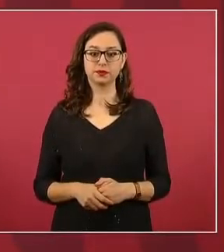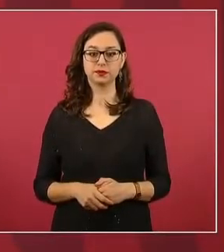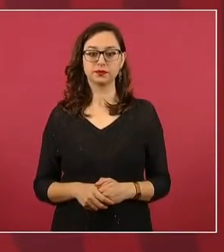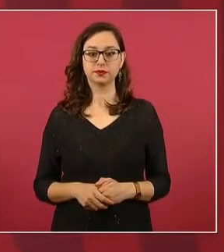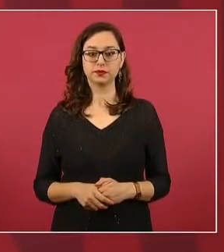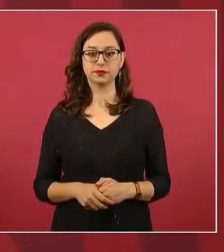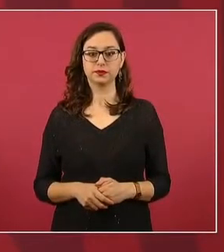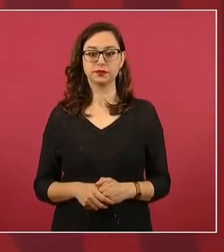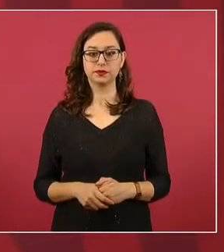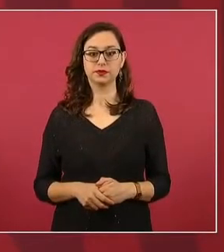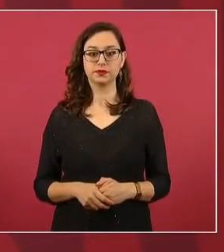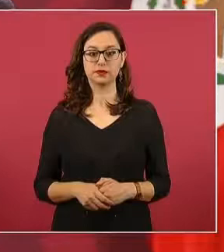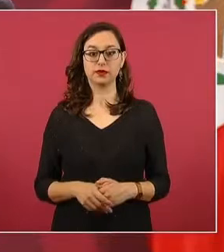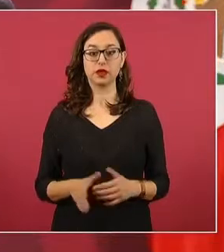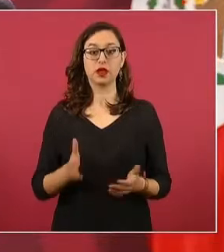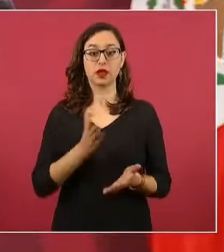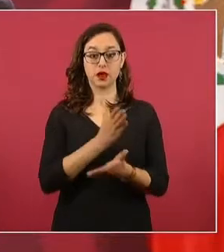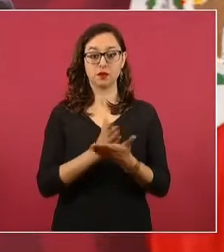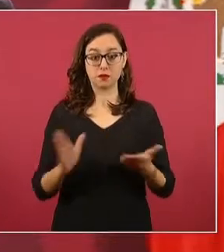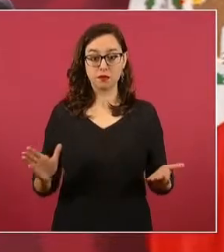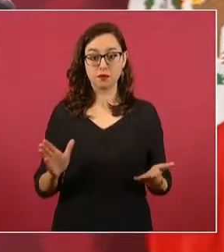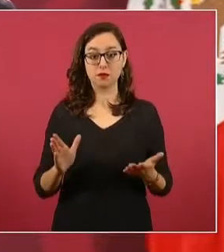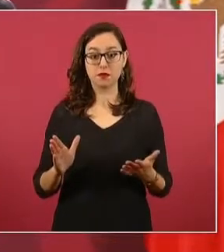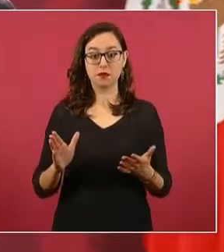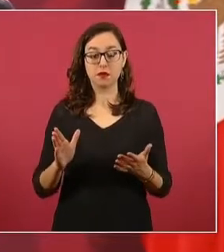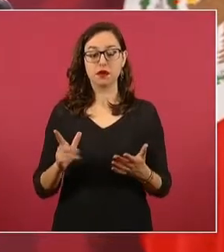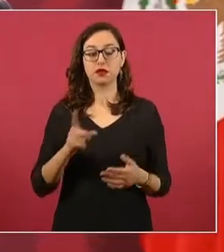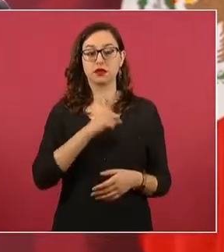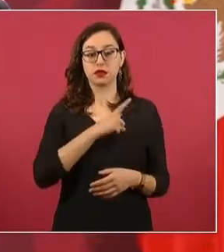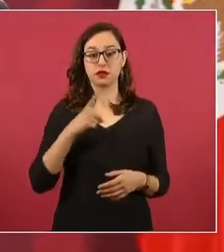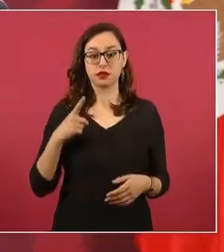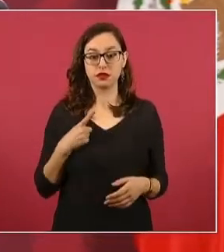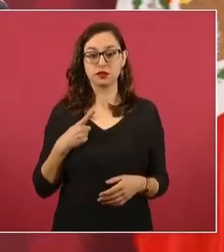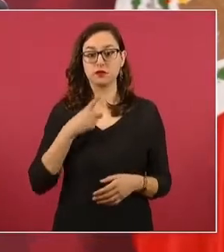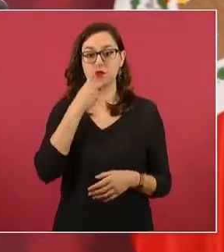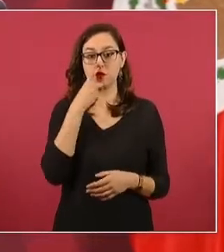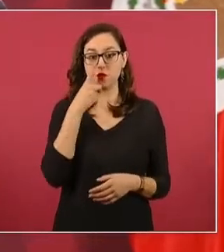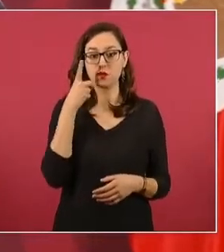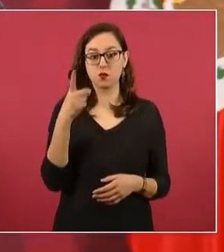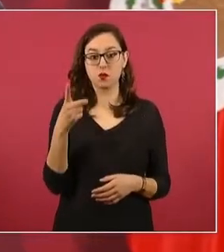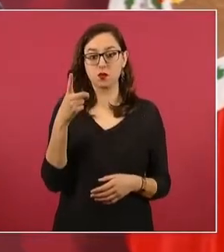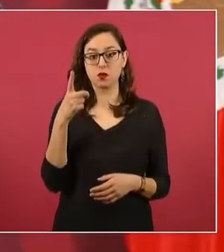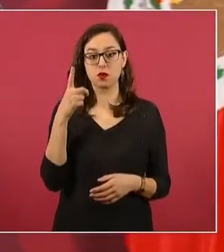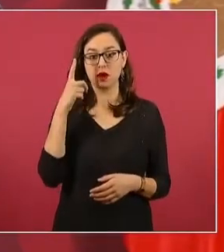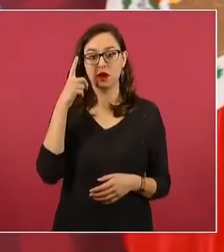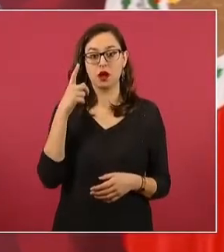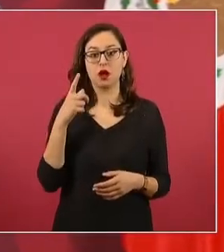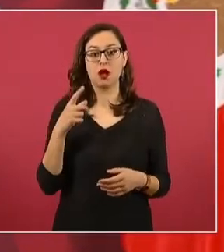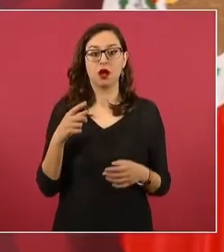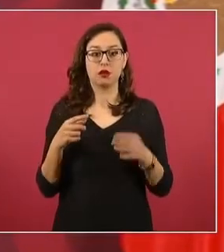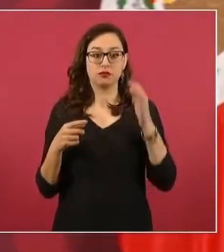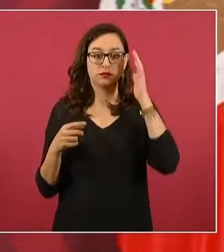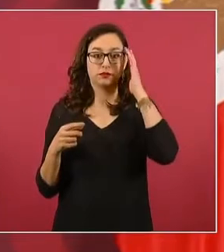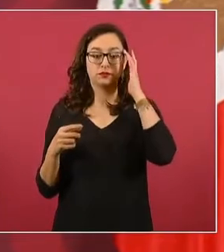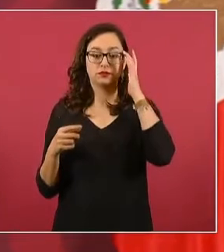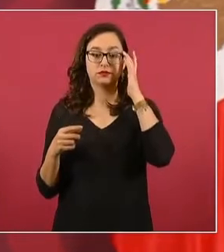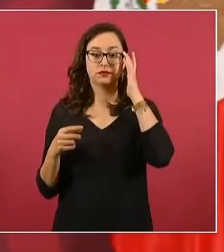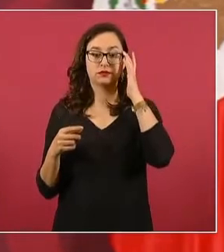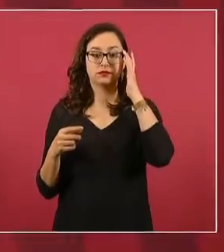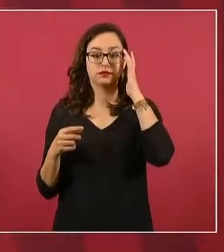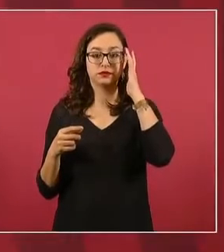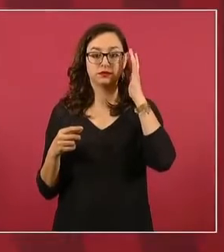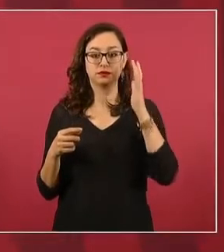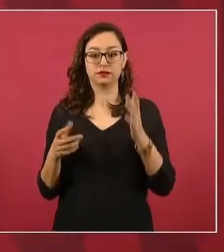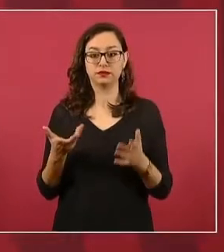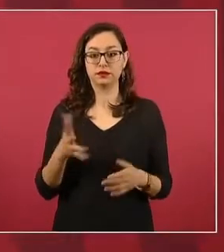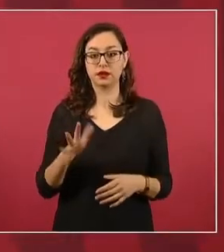que a Salina Cruz, a la refinería, le hemos invertido como